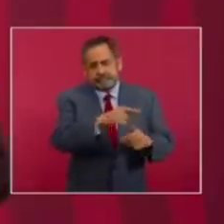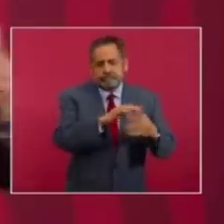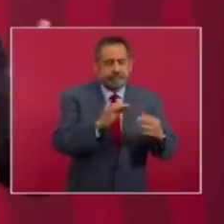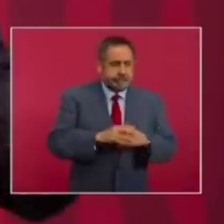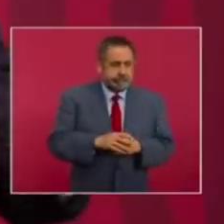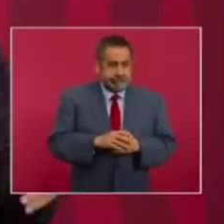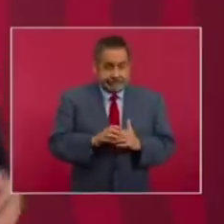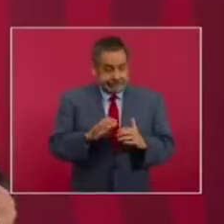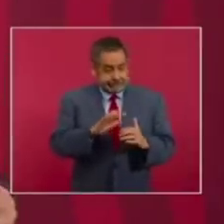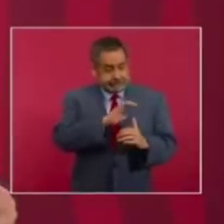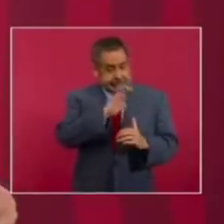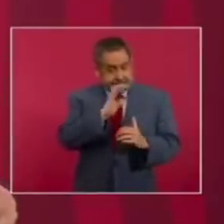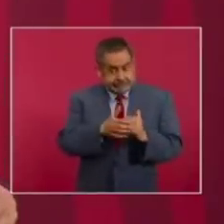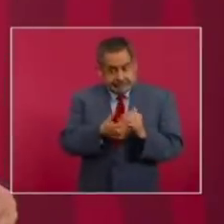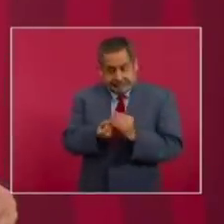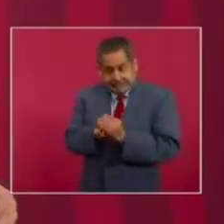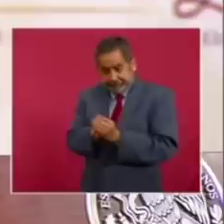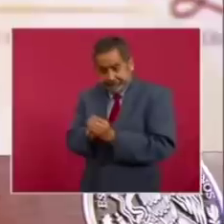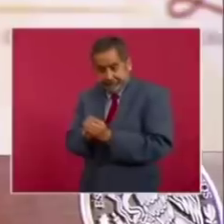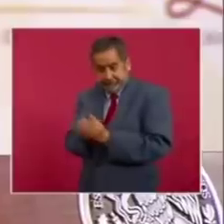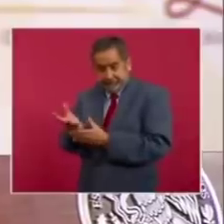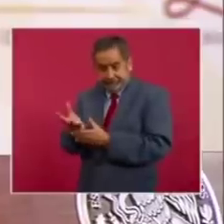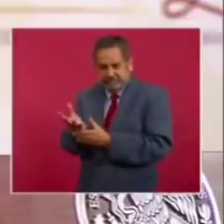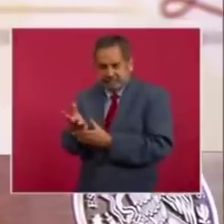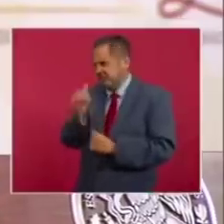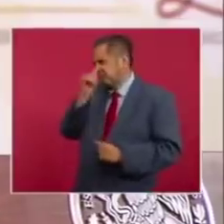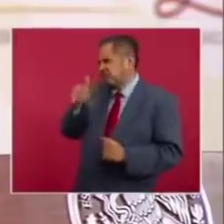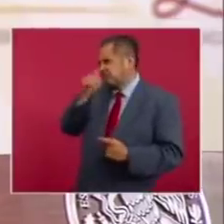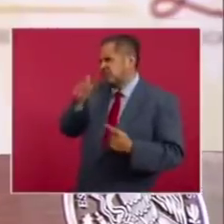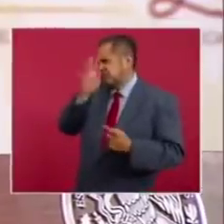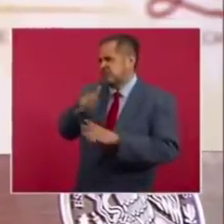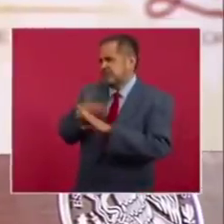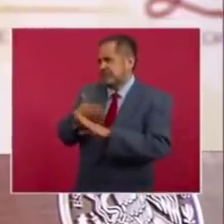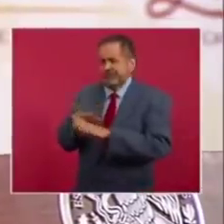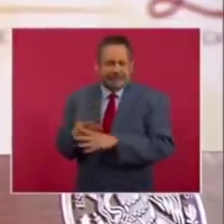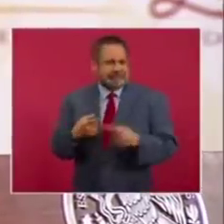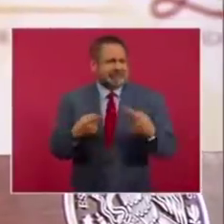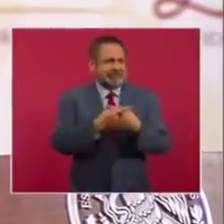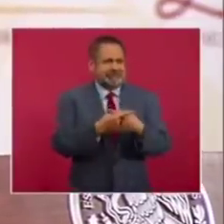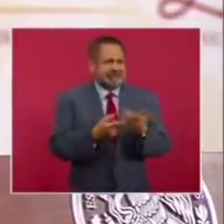y saliendo de ahí ya están